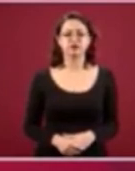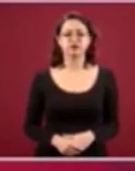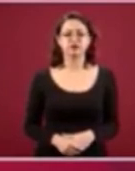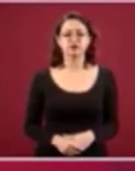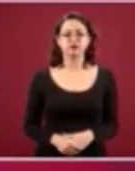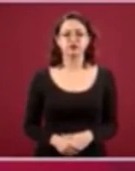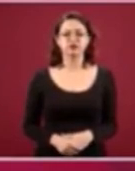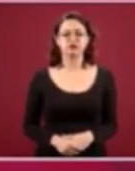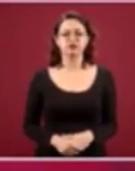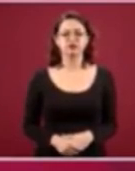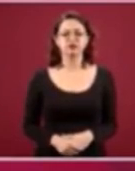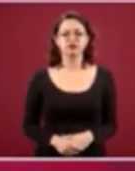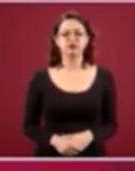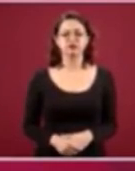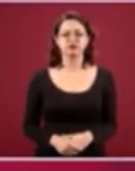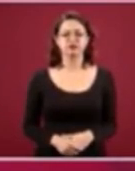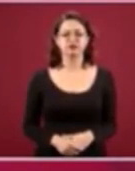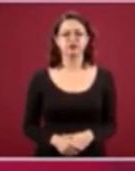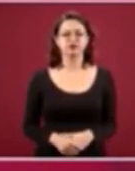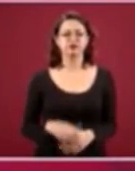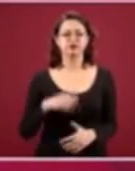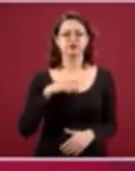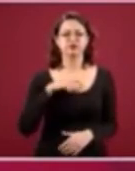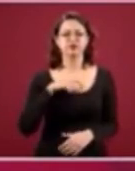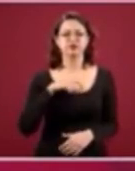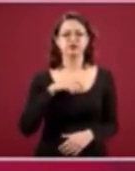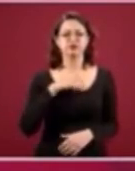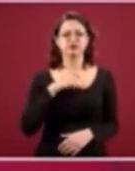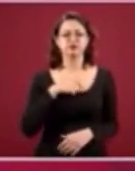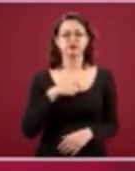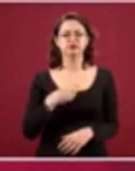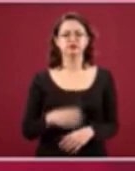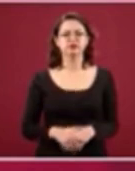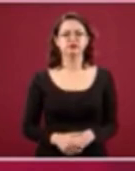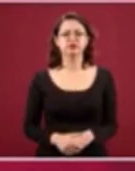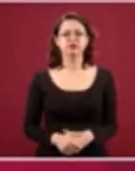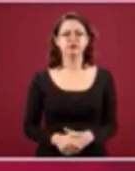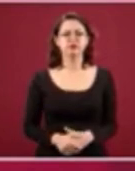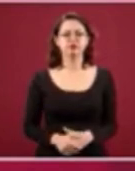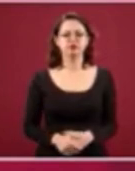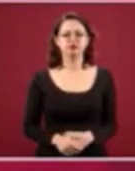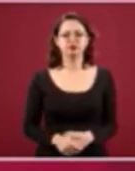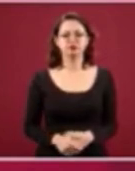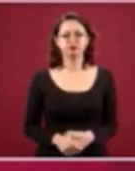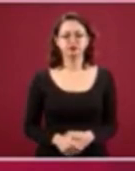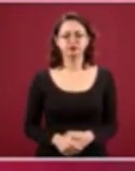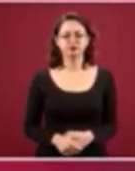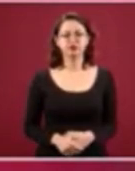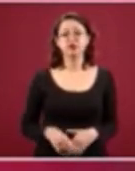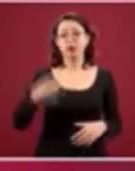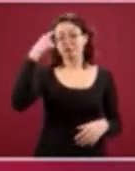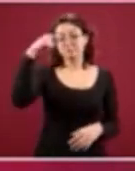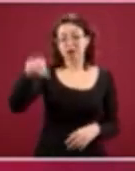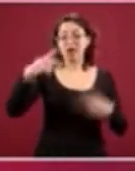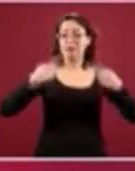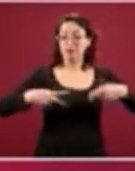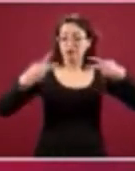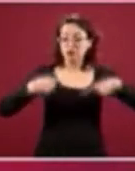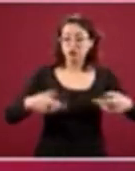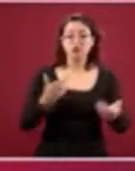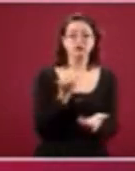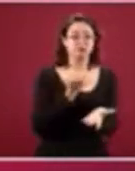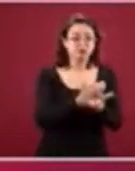Para que la gente que está recibiendo su apoyo, sean adultos